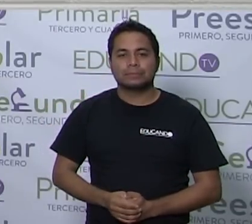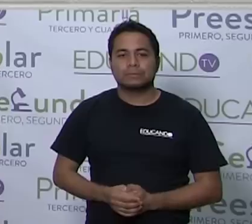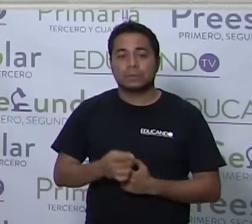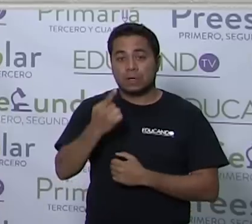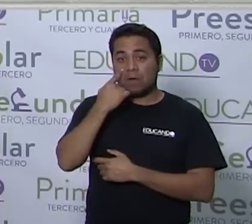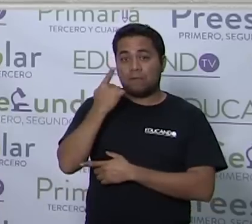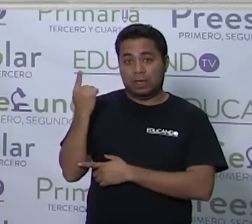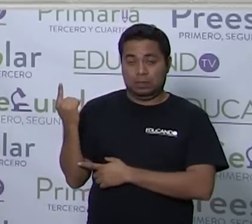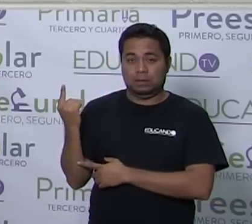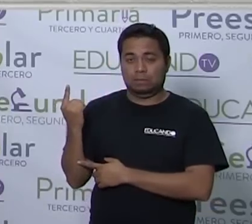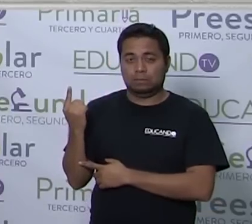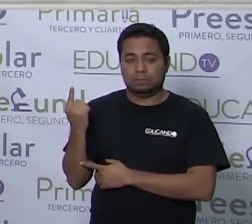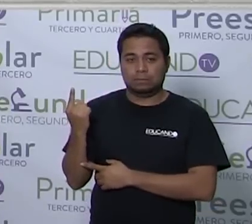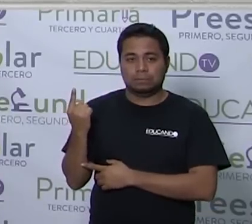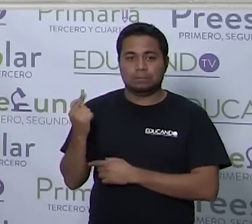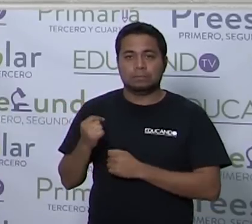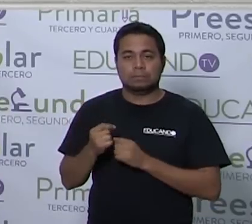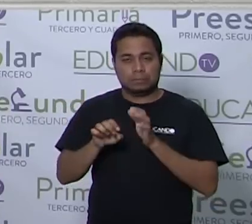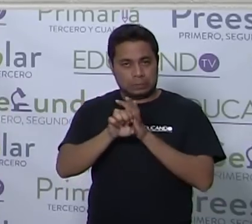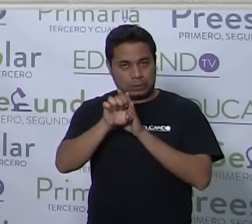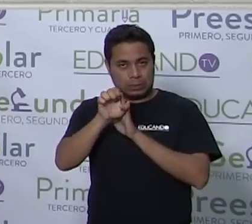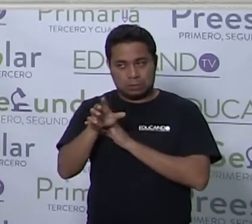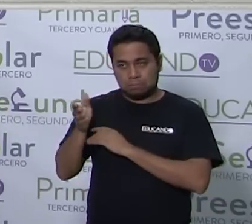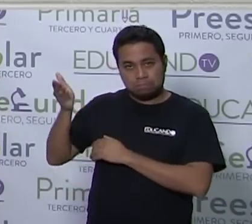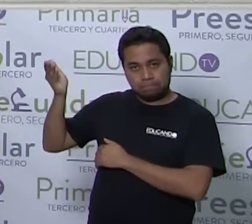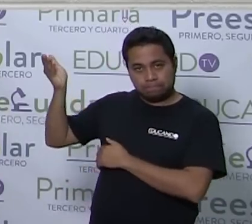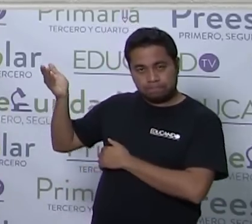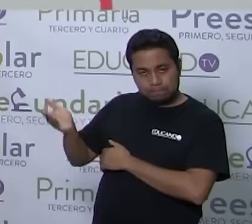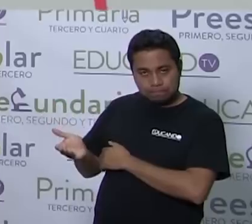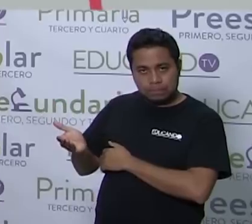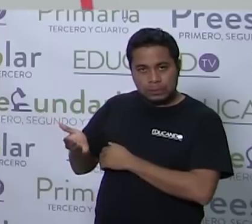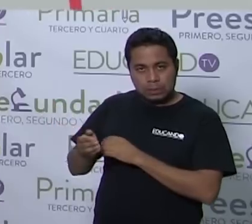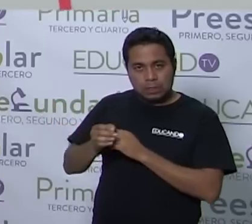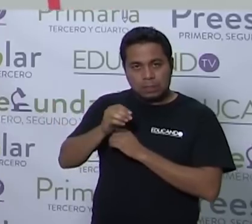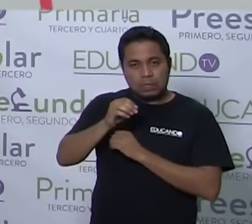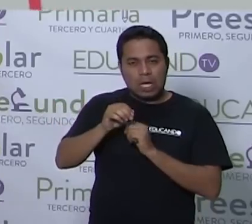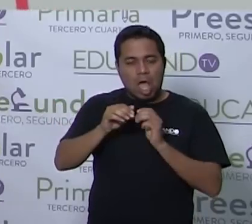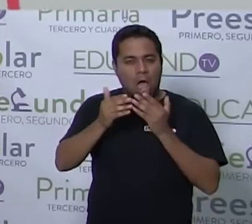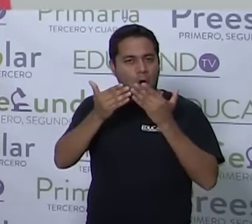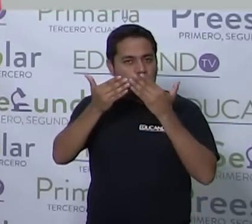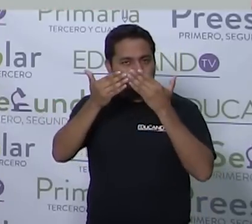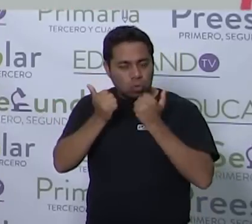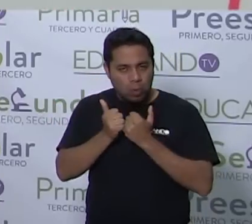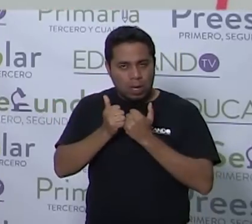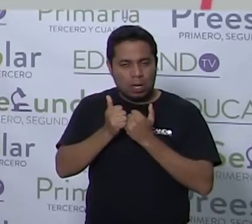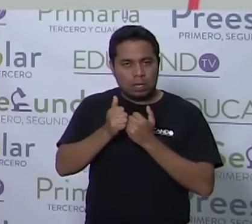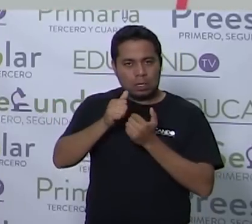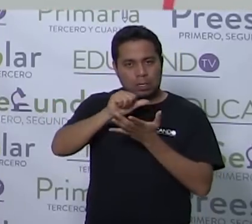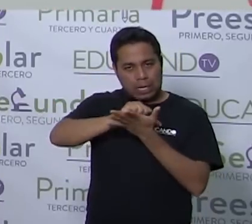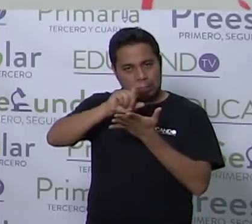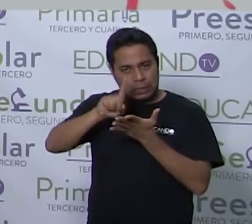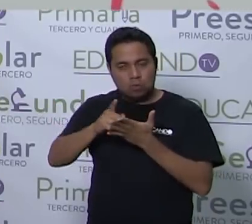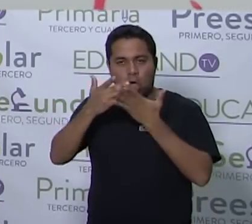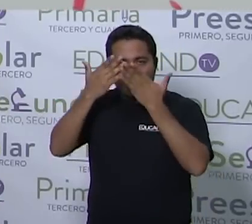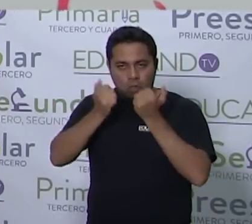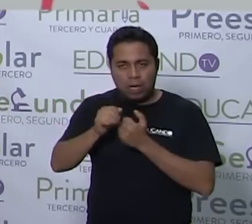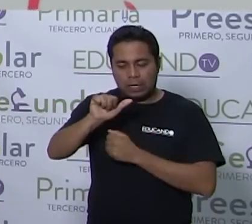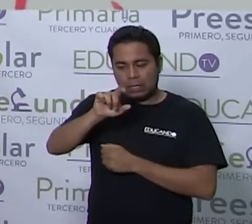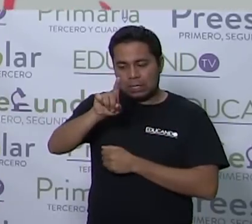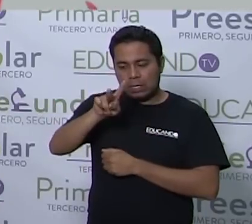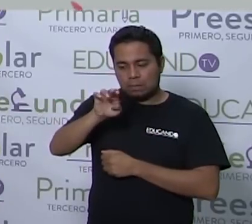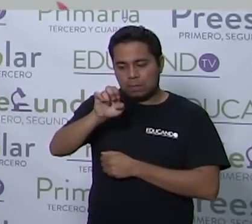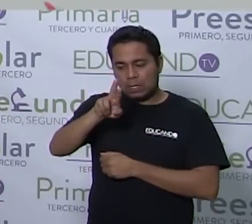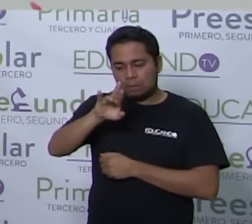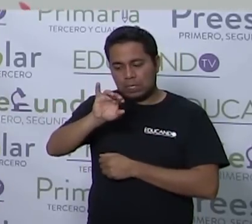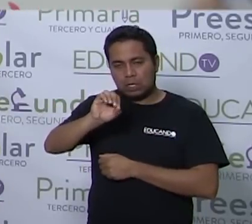Fíjense muy bien. Entonces acá, sin adjetivos, sin adverbios. Y